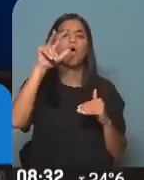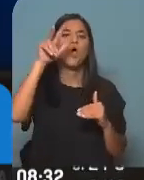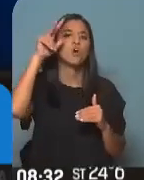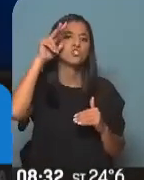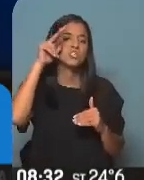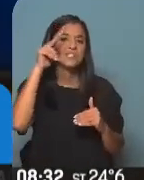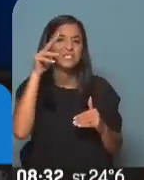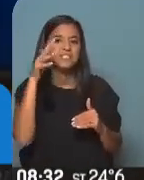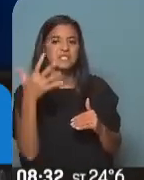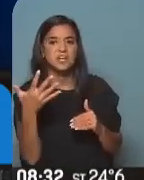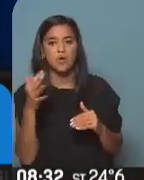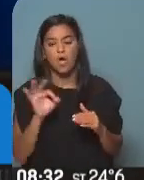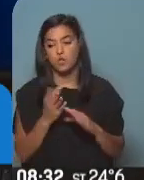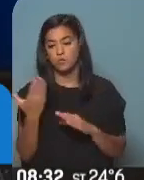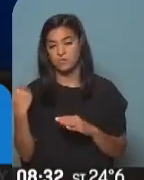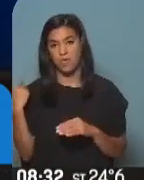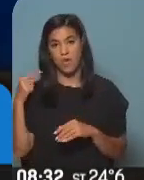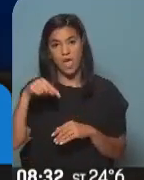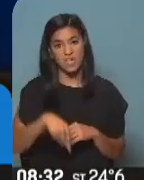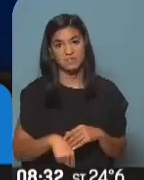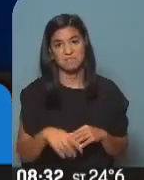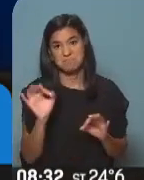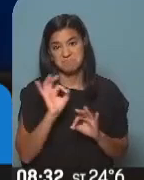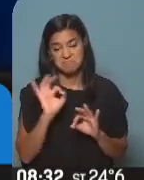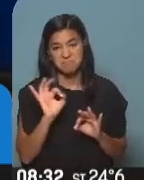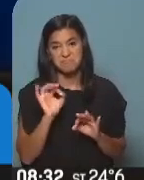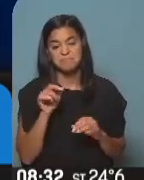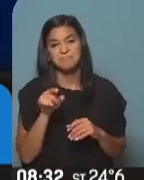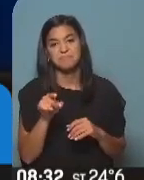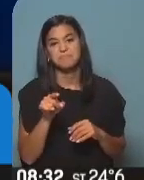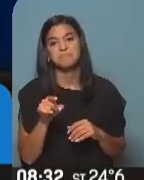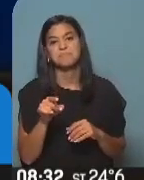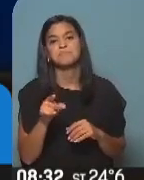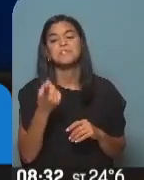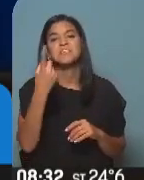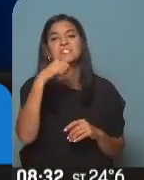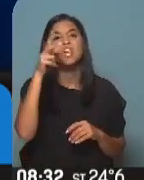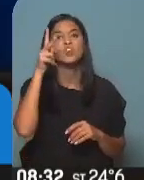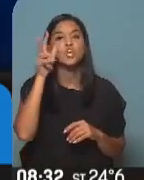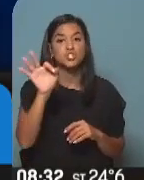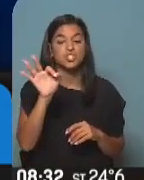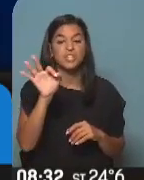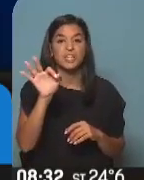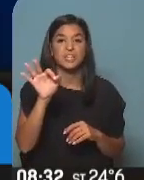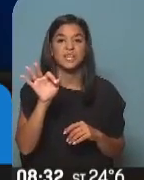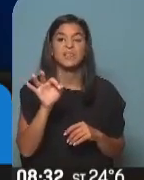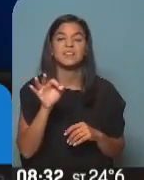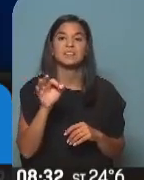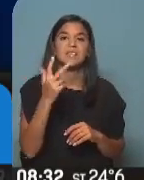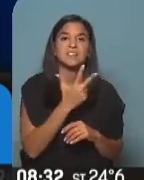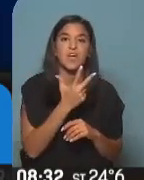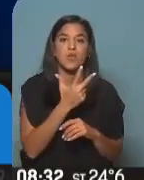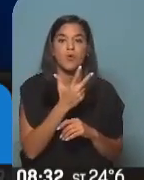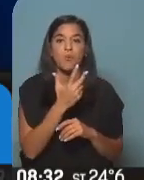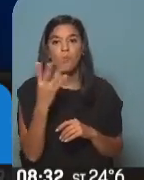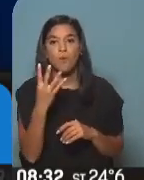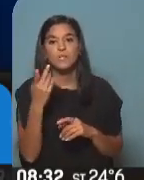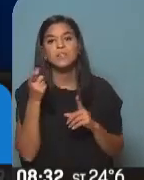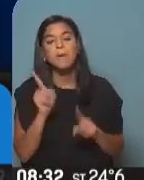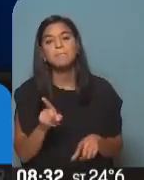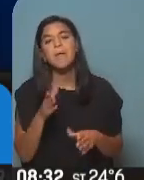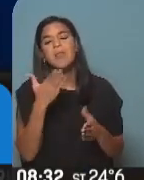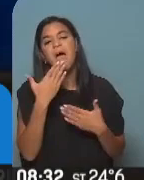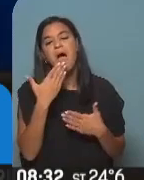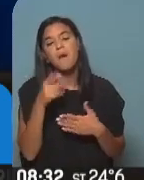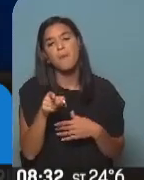del año pasado a este no avanzó demasiado, con lo cual imagínate entre 180 países estar en el tercer cuarto, y te habla también de